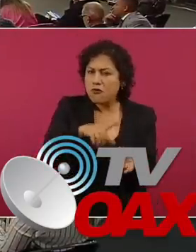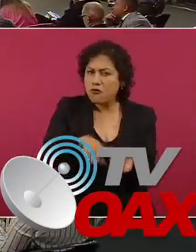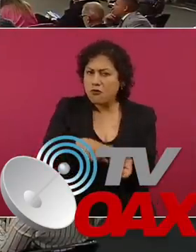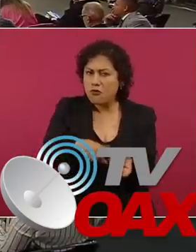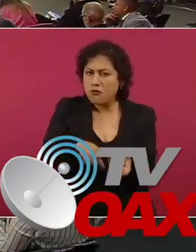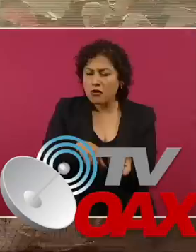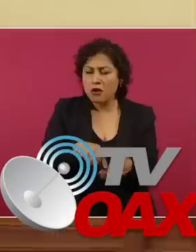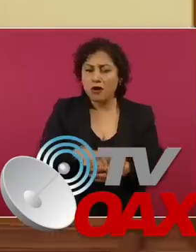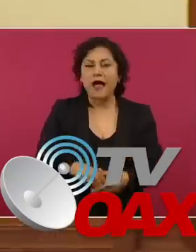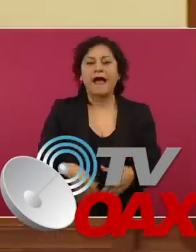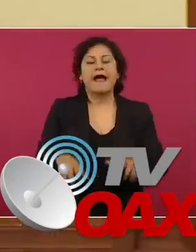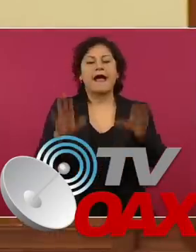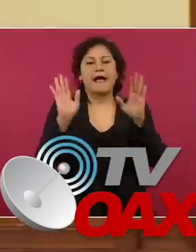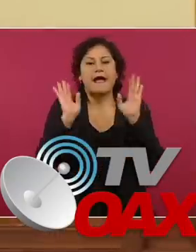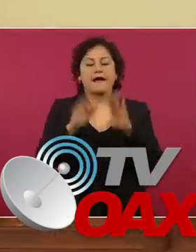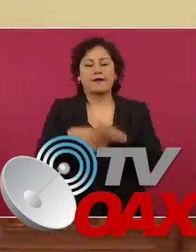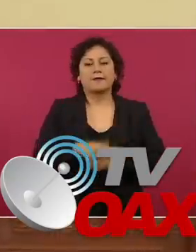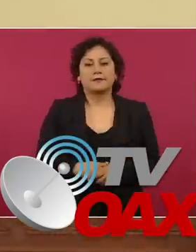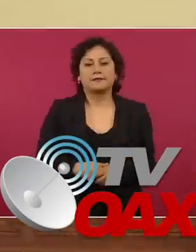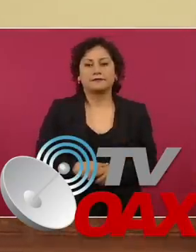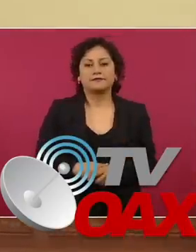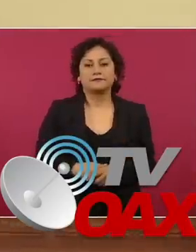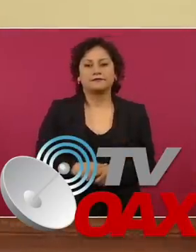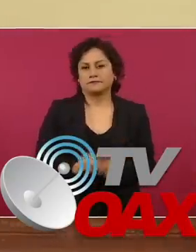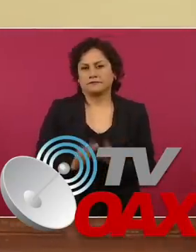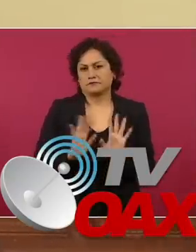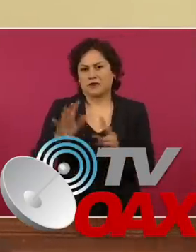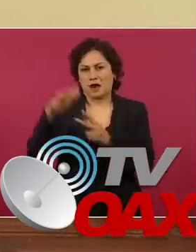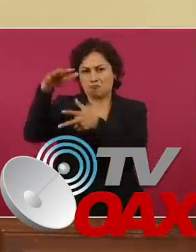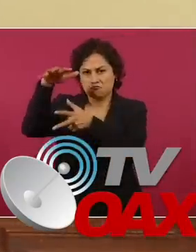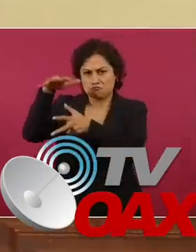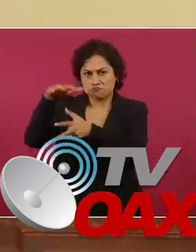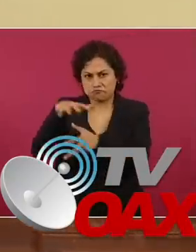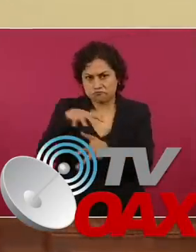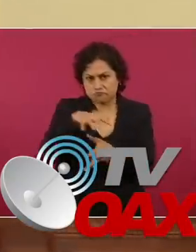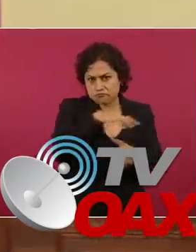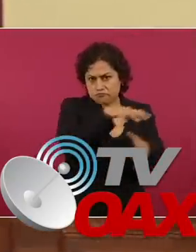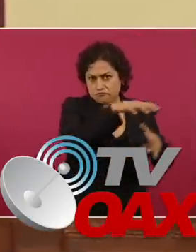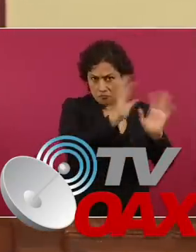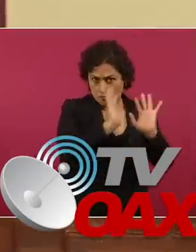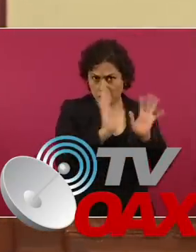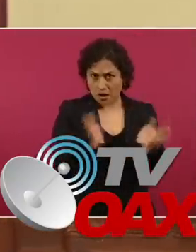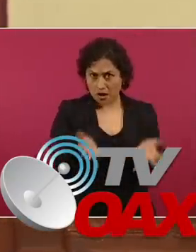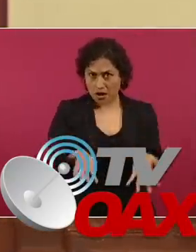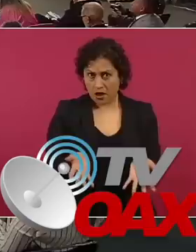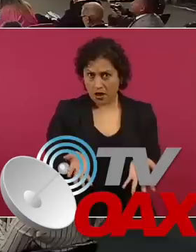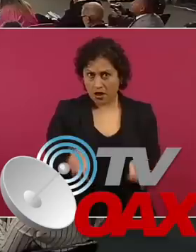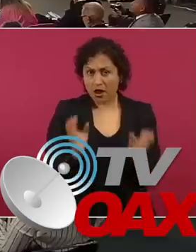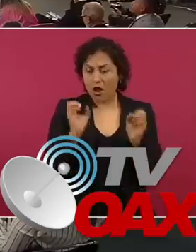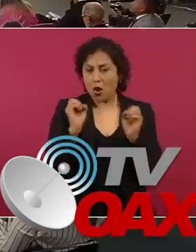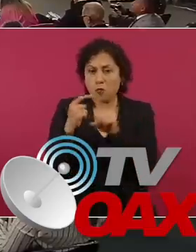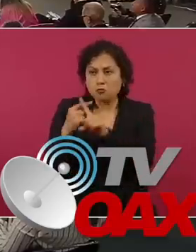Ah, sí. Pero ya pasó. ¿O no se encontraba?